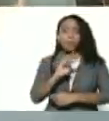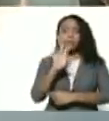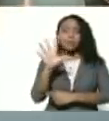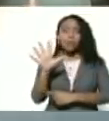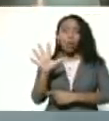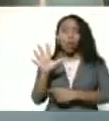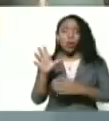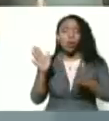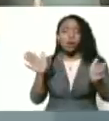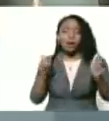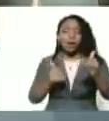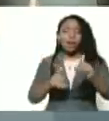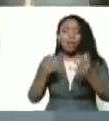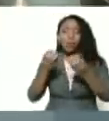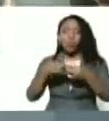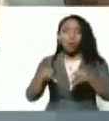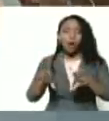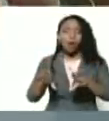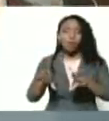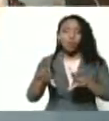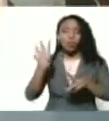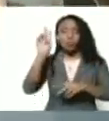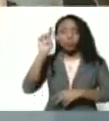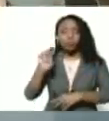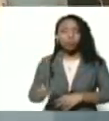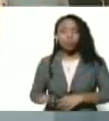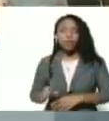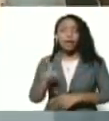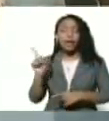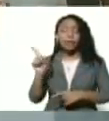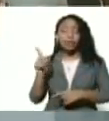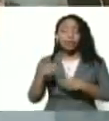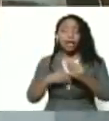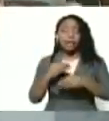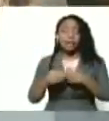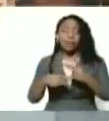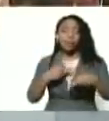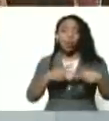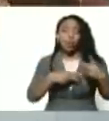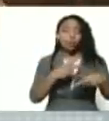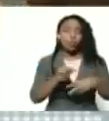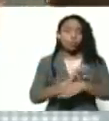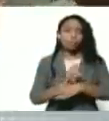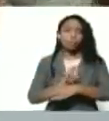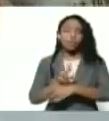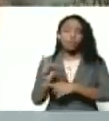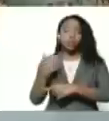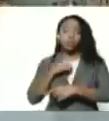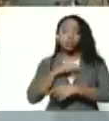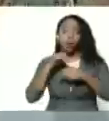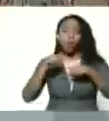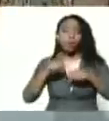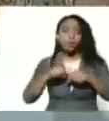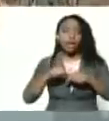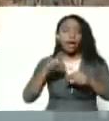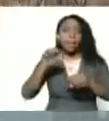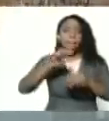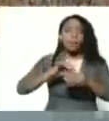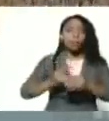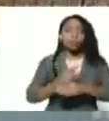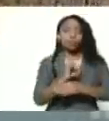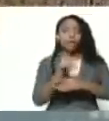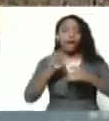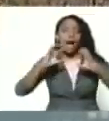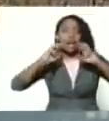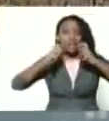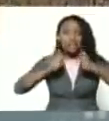¿verdad? Tenemos 8 hectáreas que se puede producir, pues estamos ahorita sembrando maíz, maní,